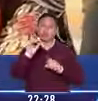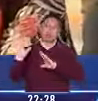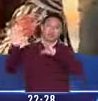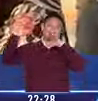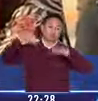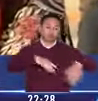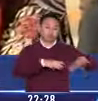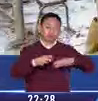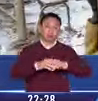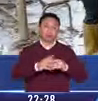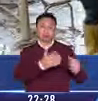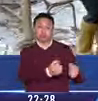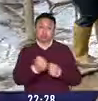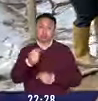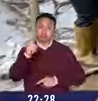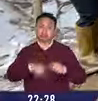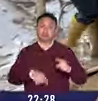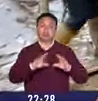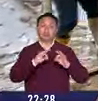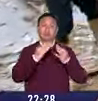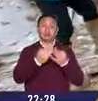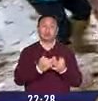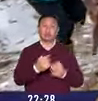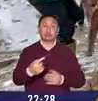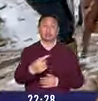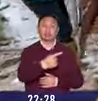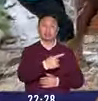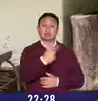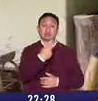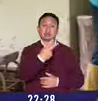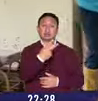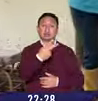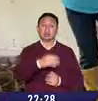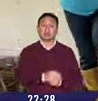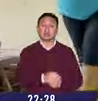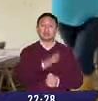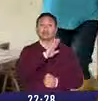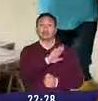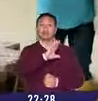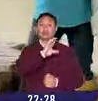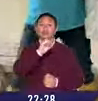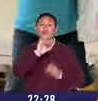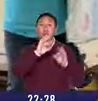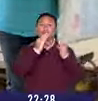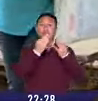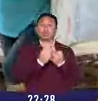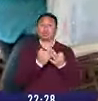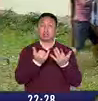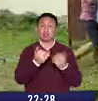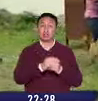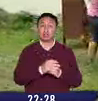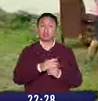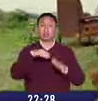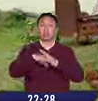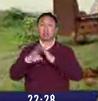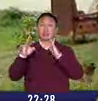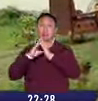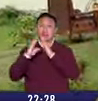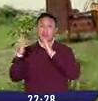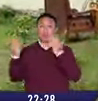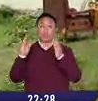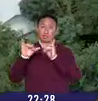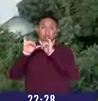podemos sacar nada. Las familias desplazadas entre las dos provincias suman 50, quienes están alojadas en albergues